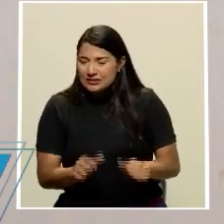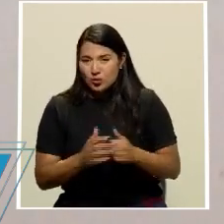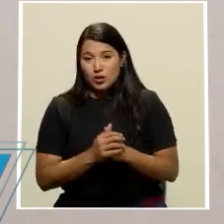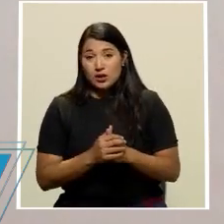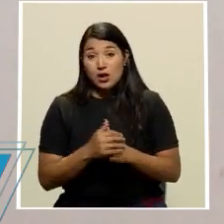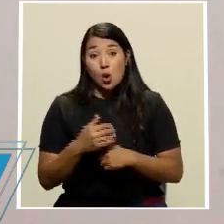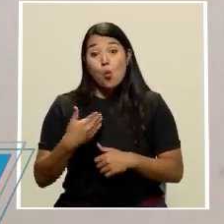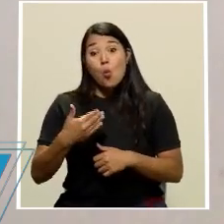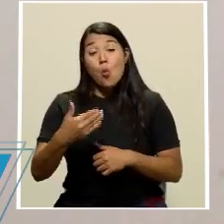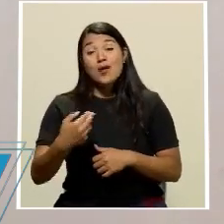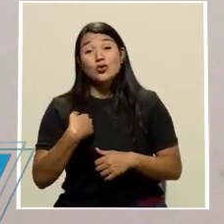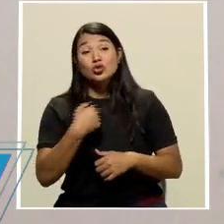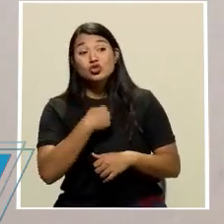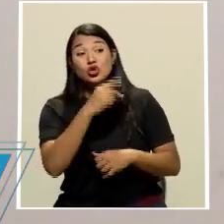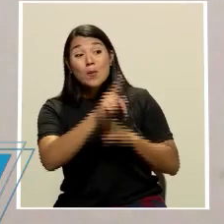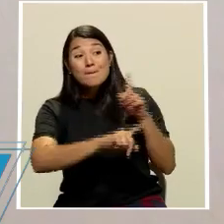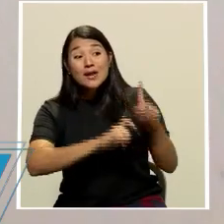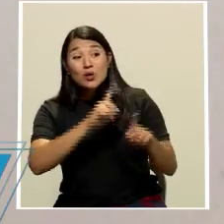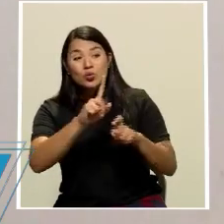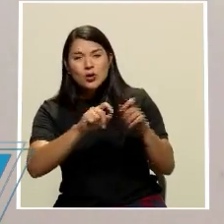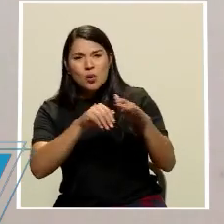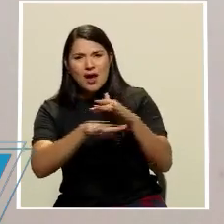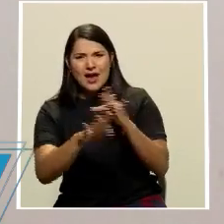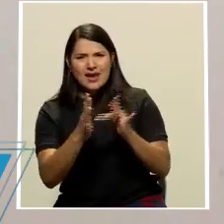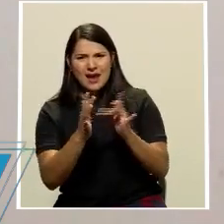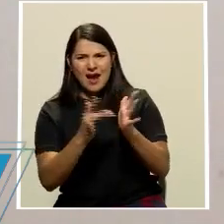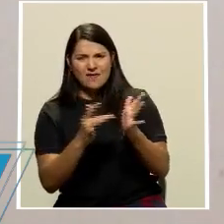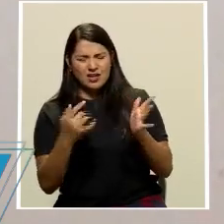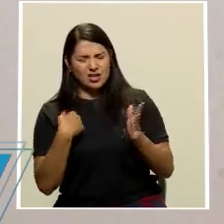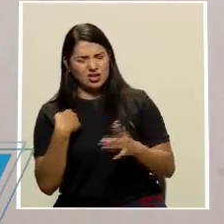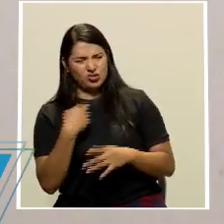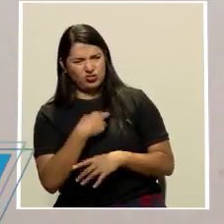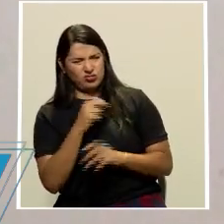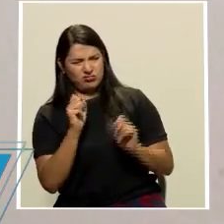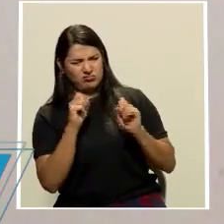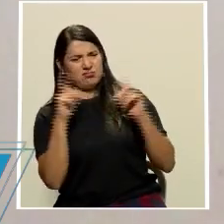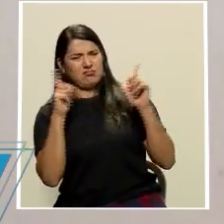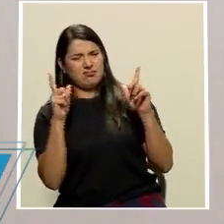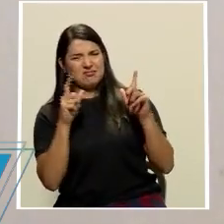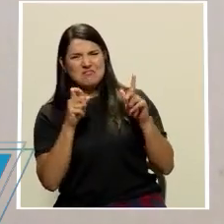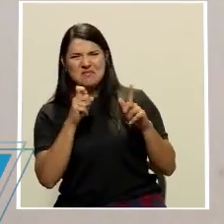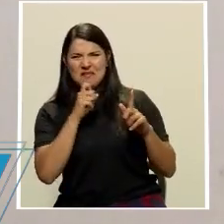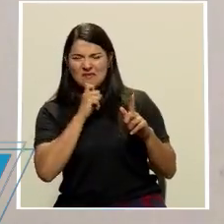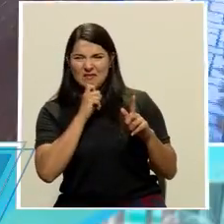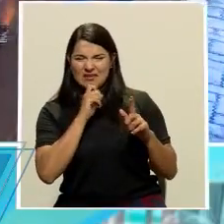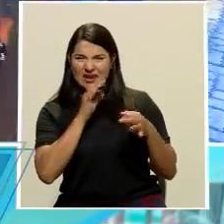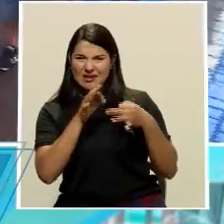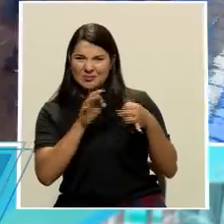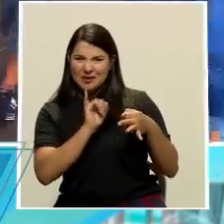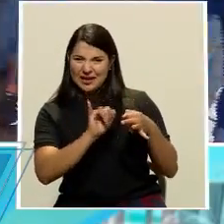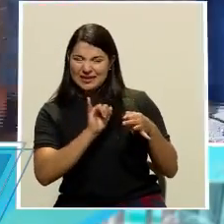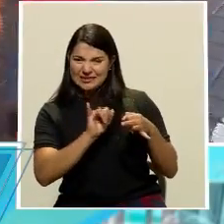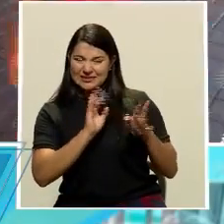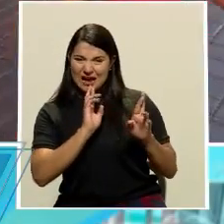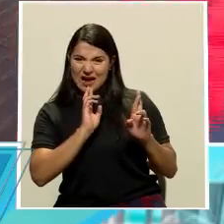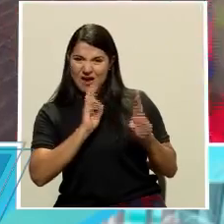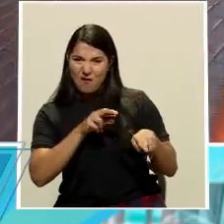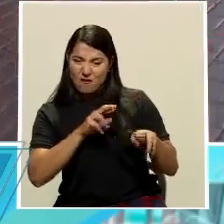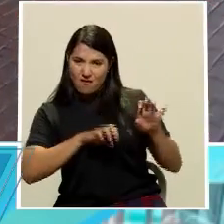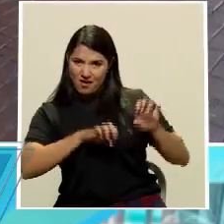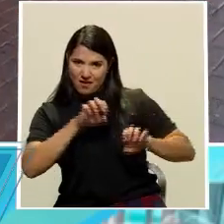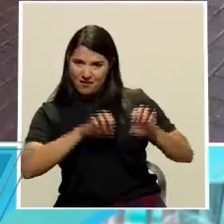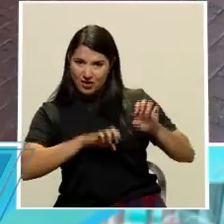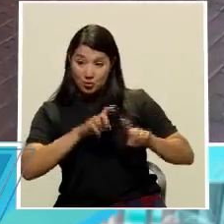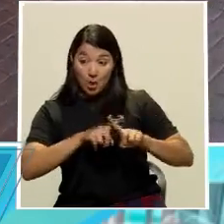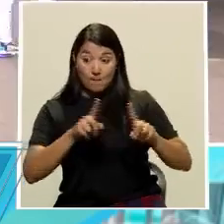la encuesta de abril, más bien para nosotros era difícil de explicar ese comportamiento. Ahora, después, viendo